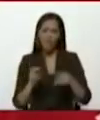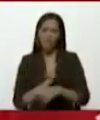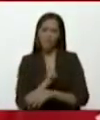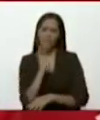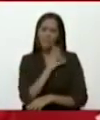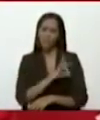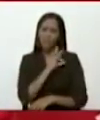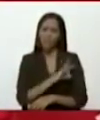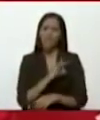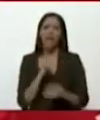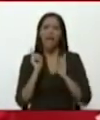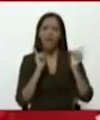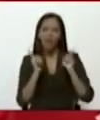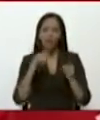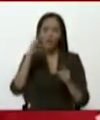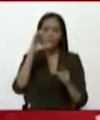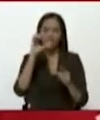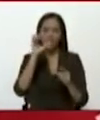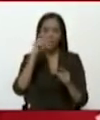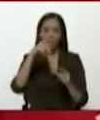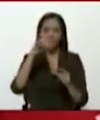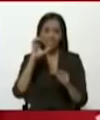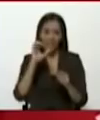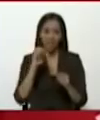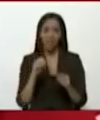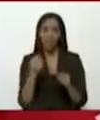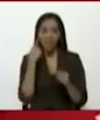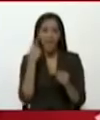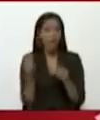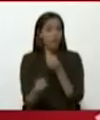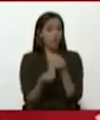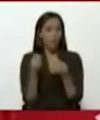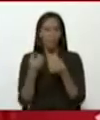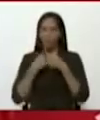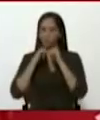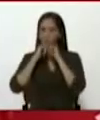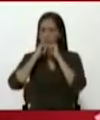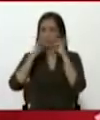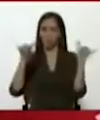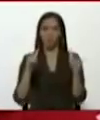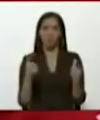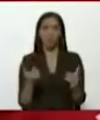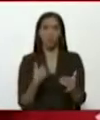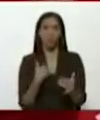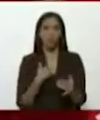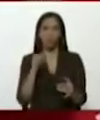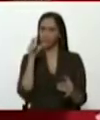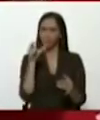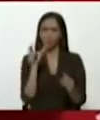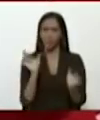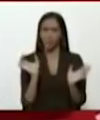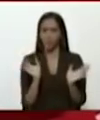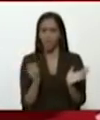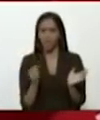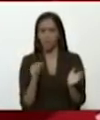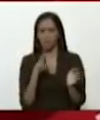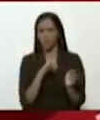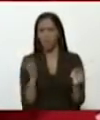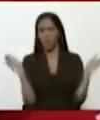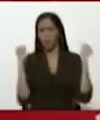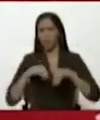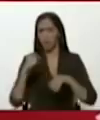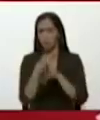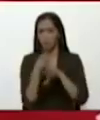funcionarios del 6CPC para que ustedes vean cómo abiertamente, yo no critico que sean adversos al gobierno. Yo no lo